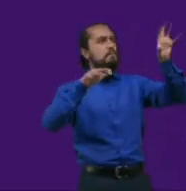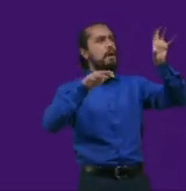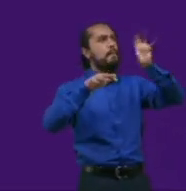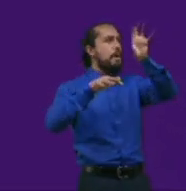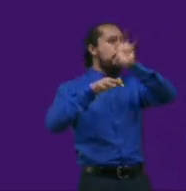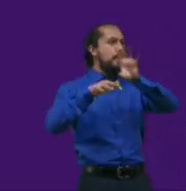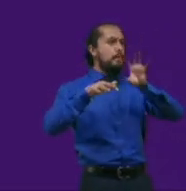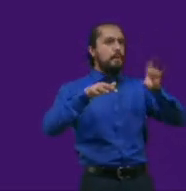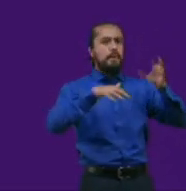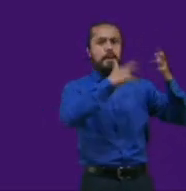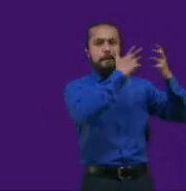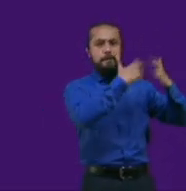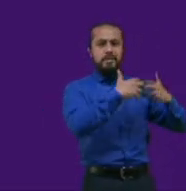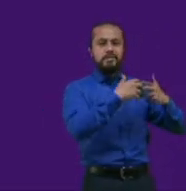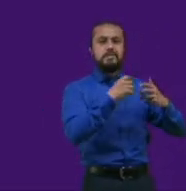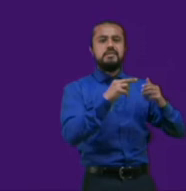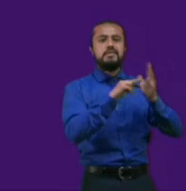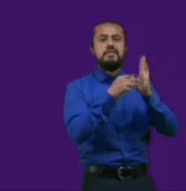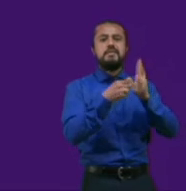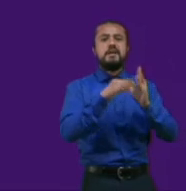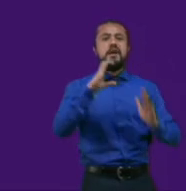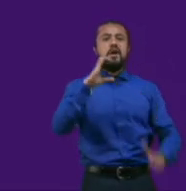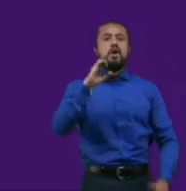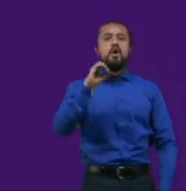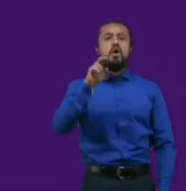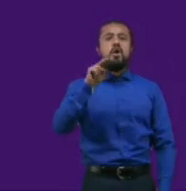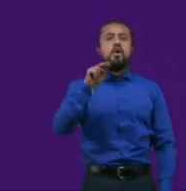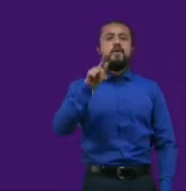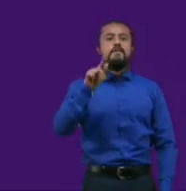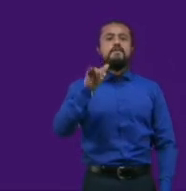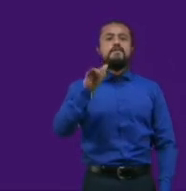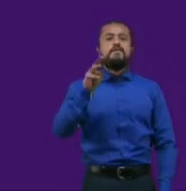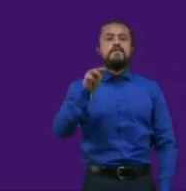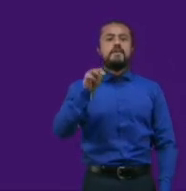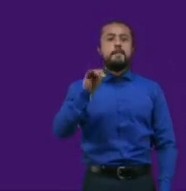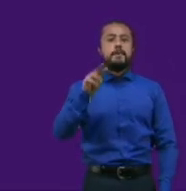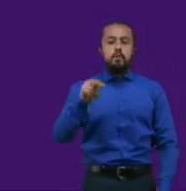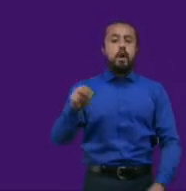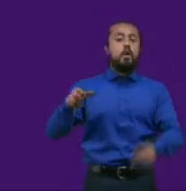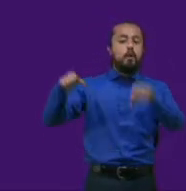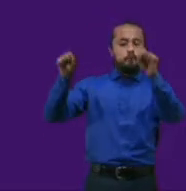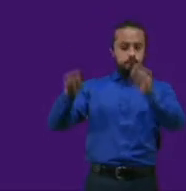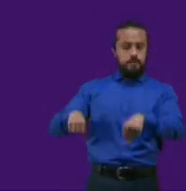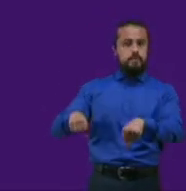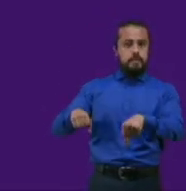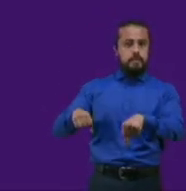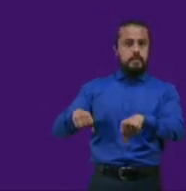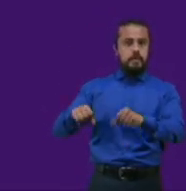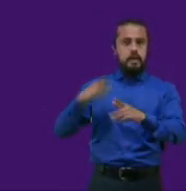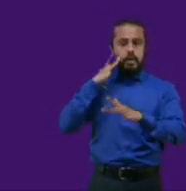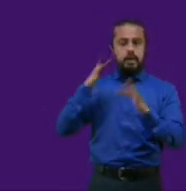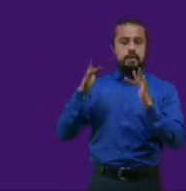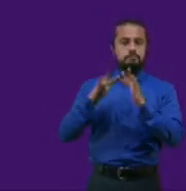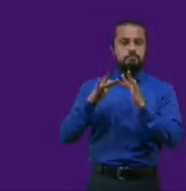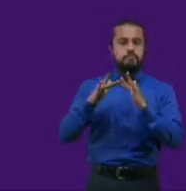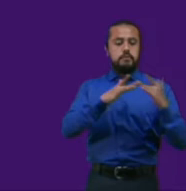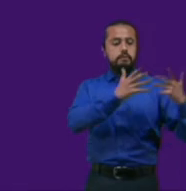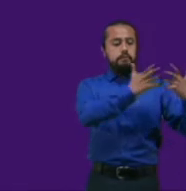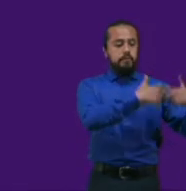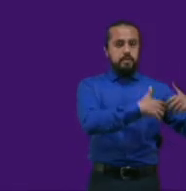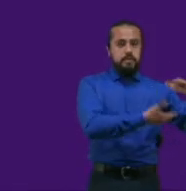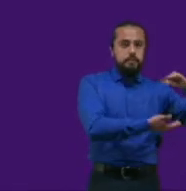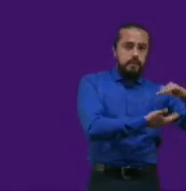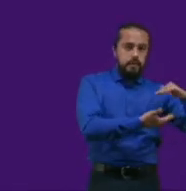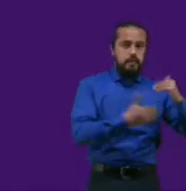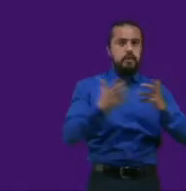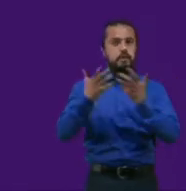proveedores. Pero es que el confirming también puede funcionar de manera masiva entre pequeñas empresas con pequeñas empresas. Entonces, esas